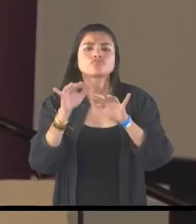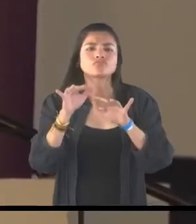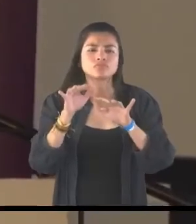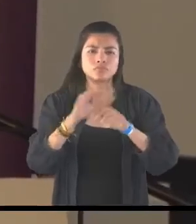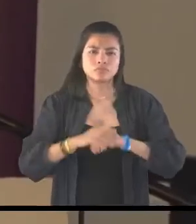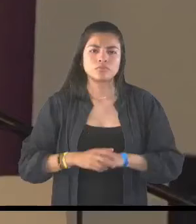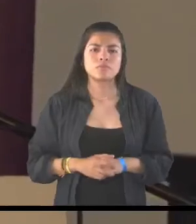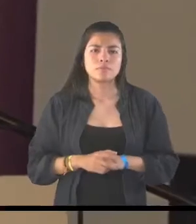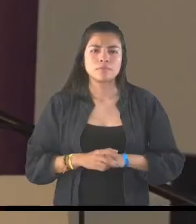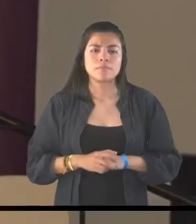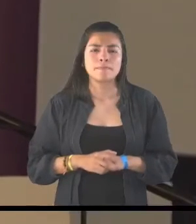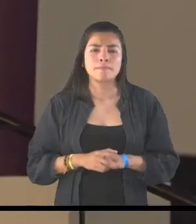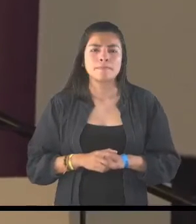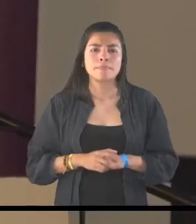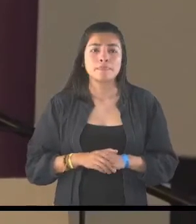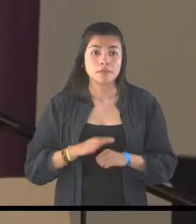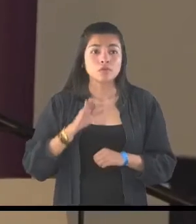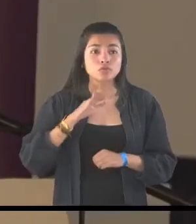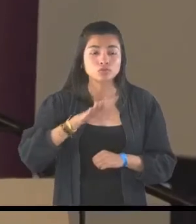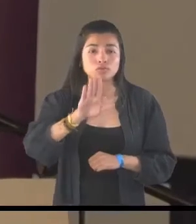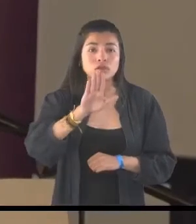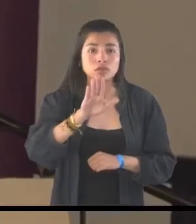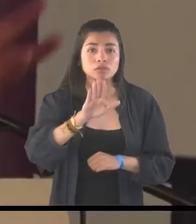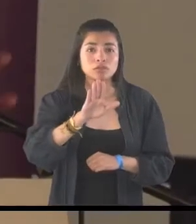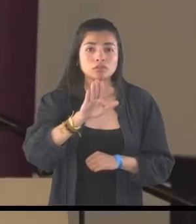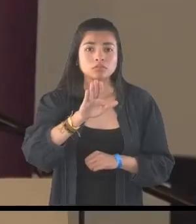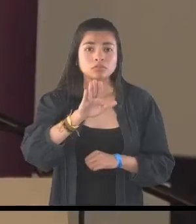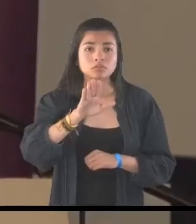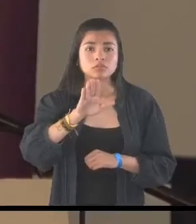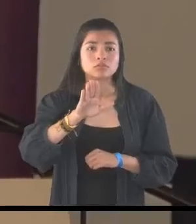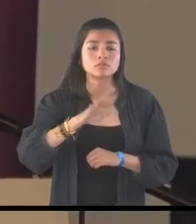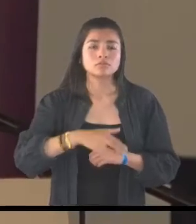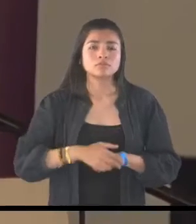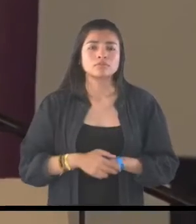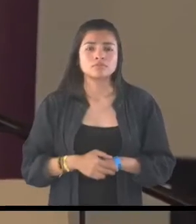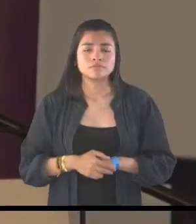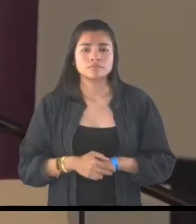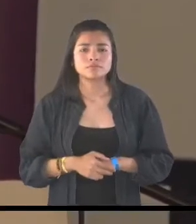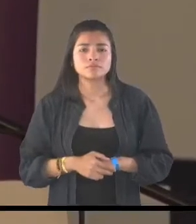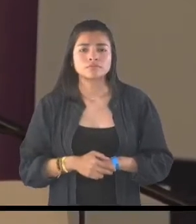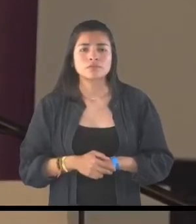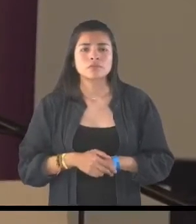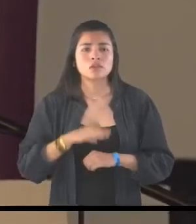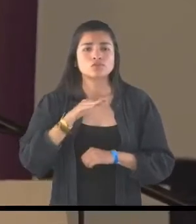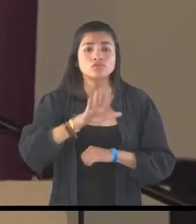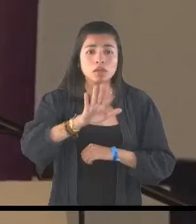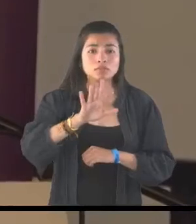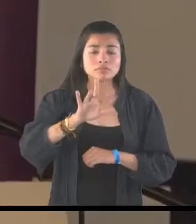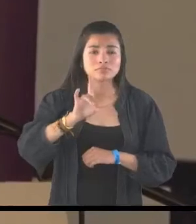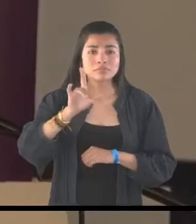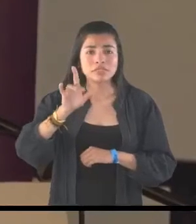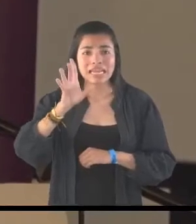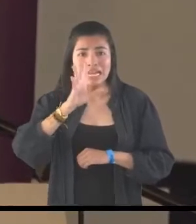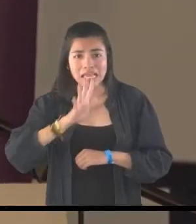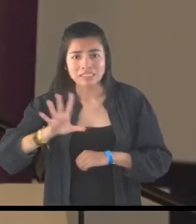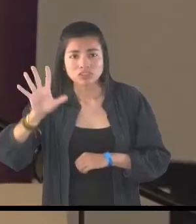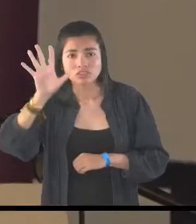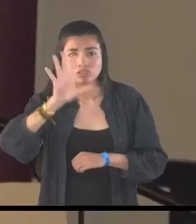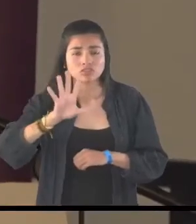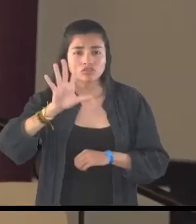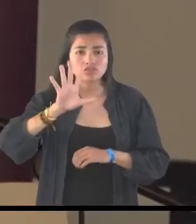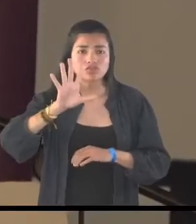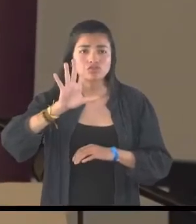porque ustedes son la soberanía de una nación, de ustedes se emana el